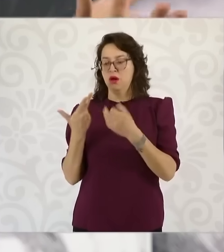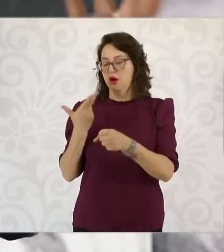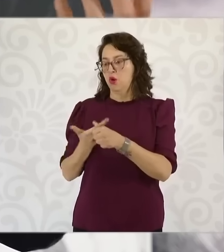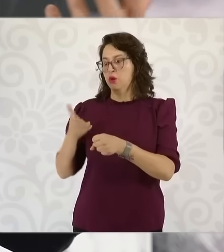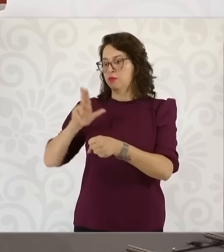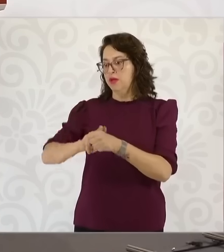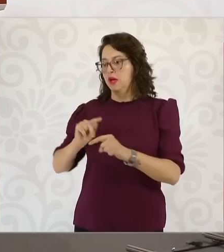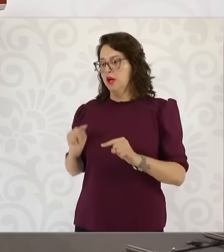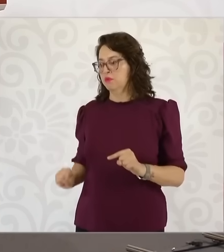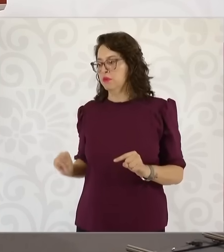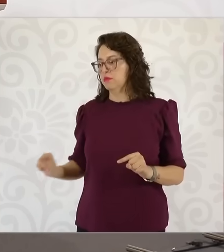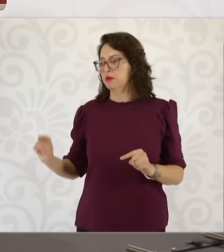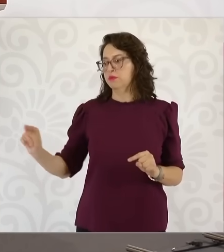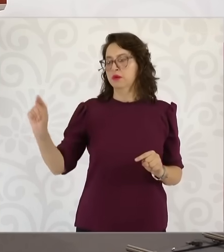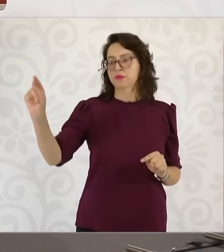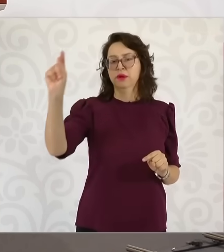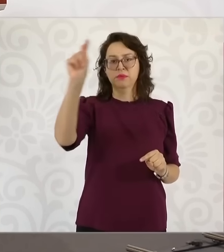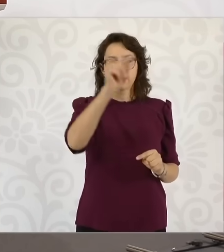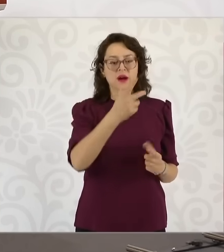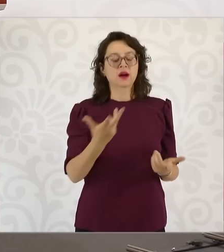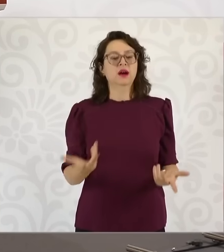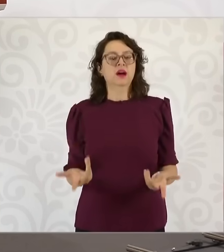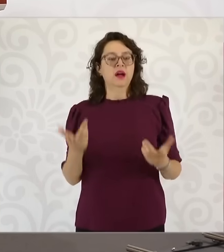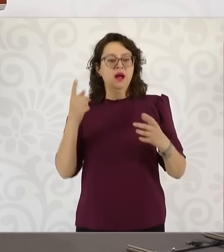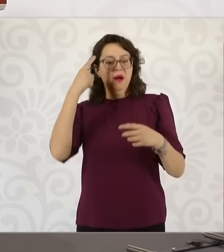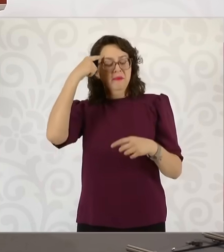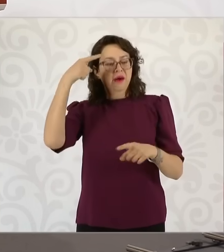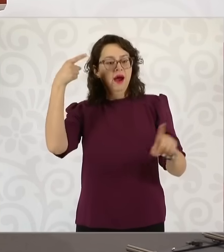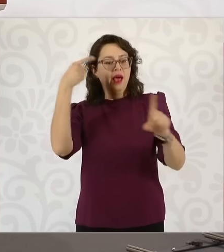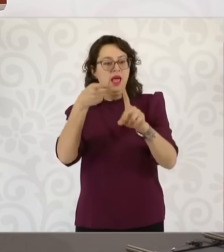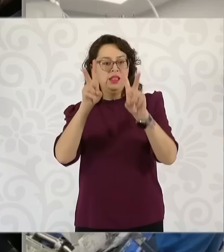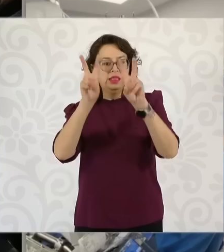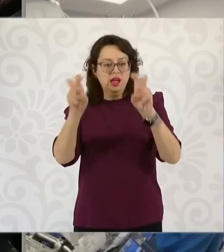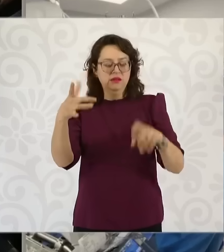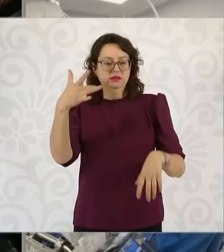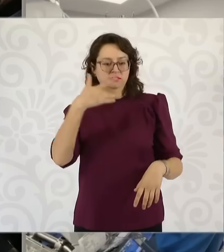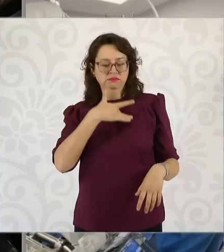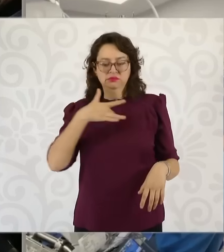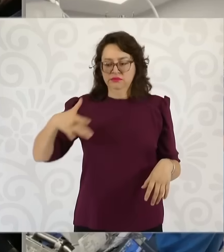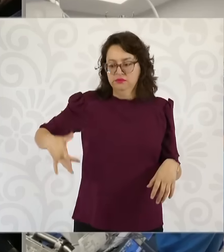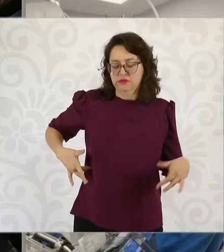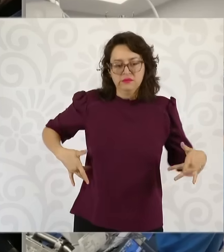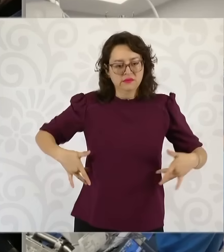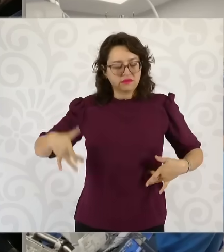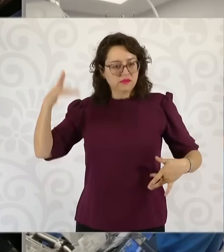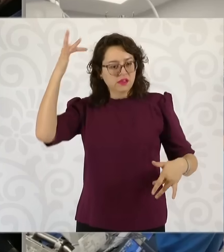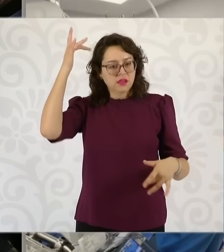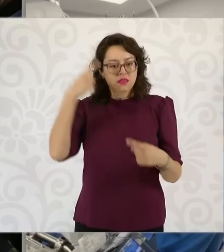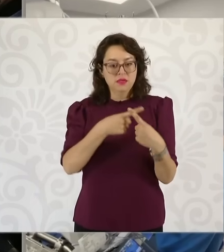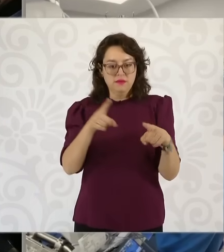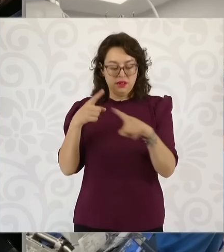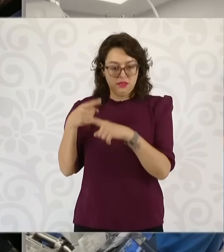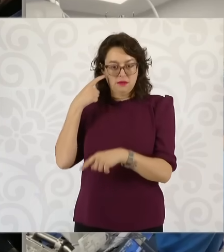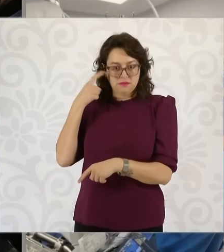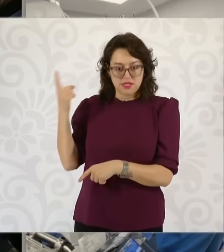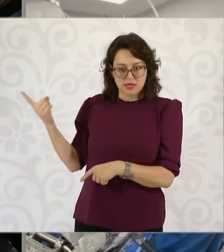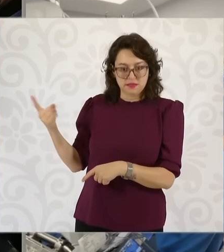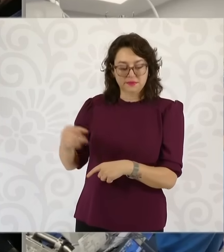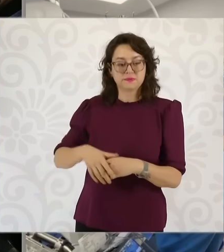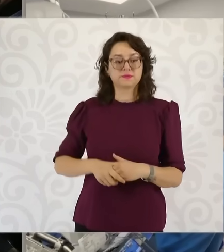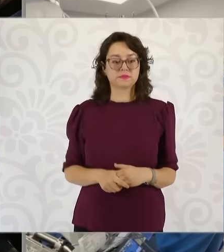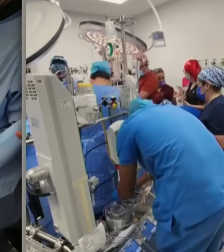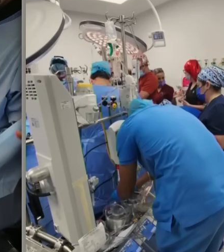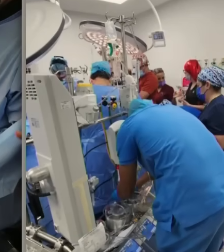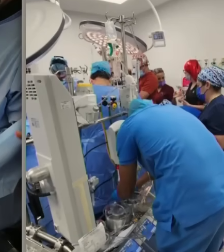de procuración de órganos, es decir, de donación, procuración de órganos y después de trasplantes, pues